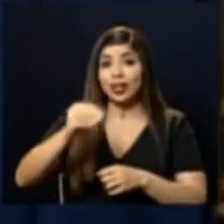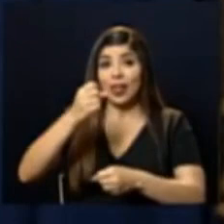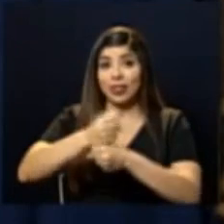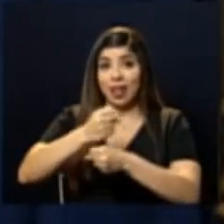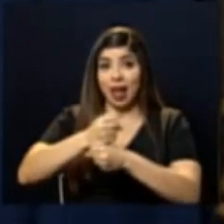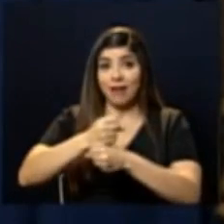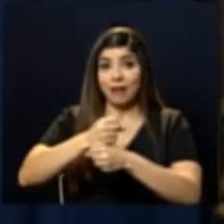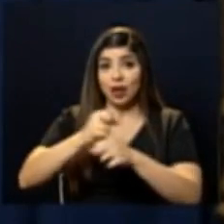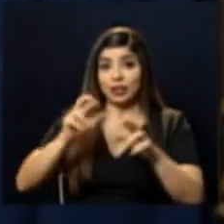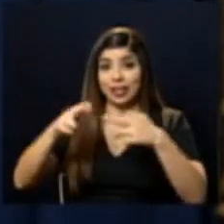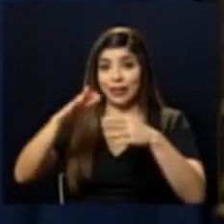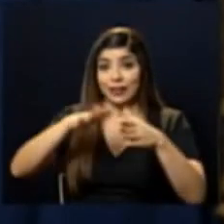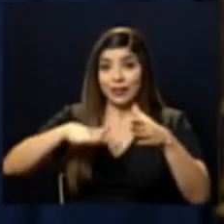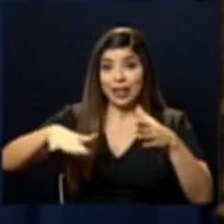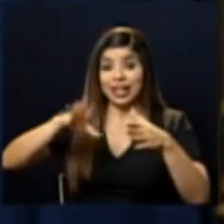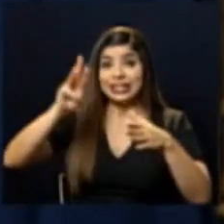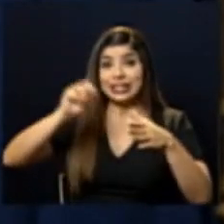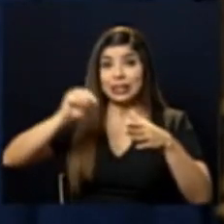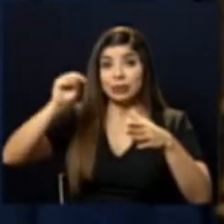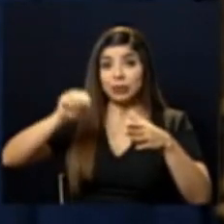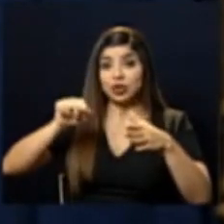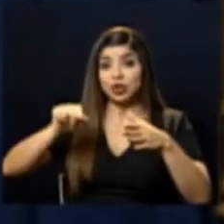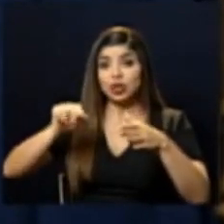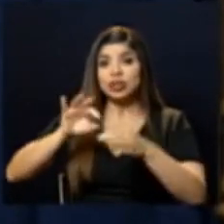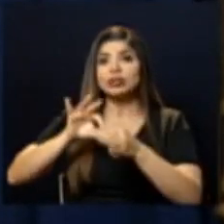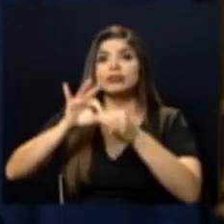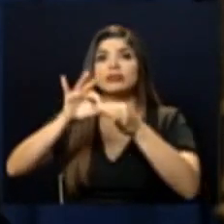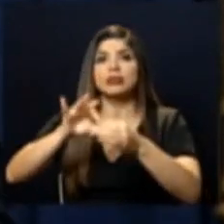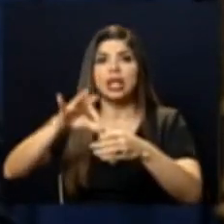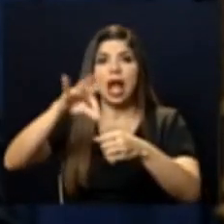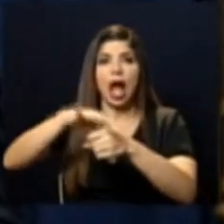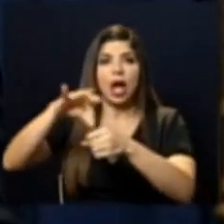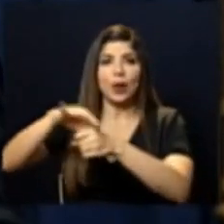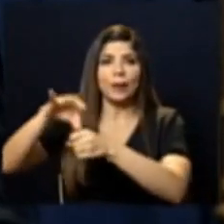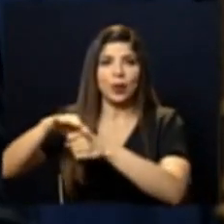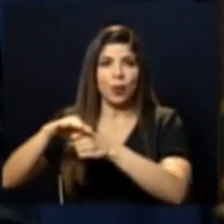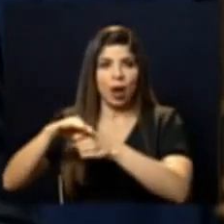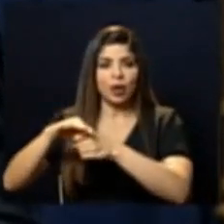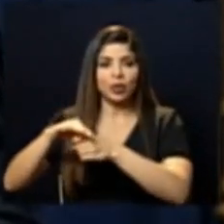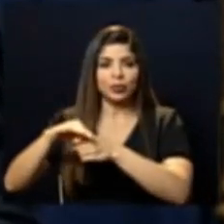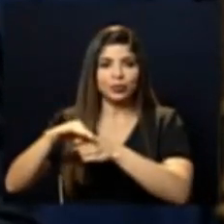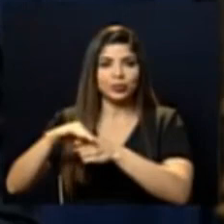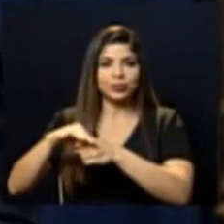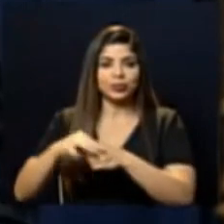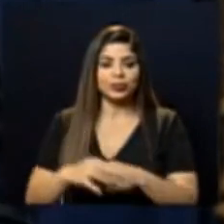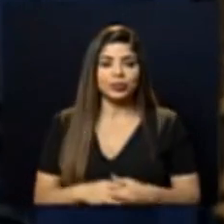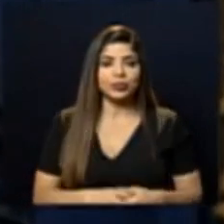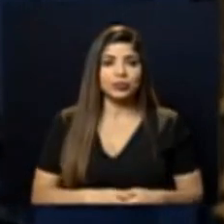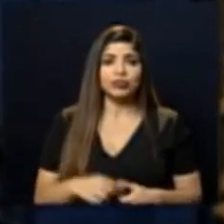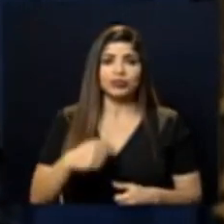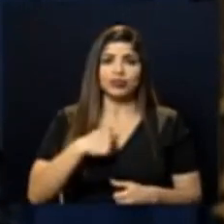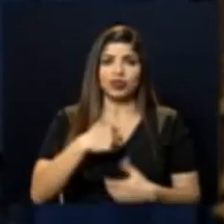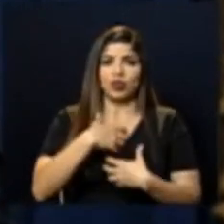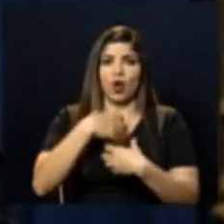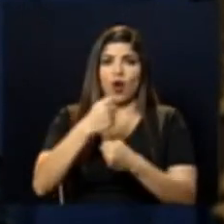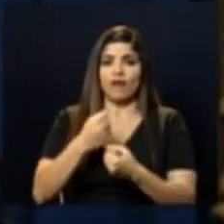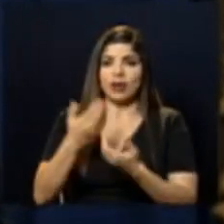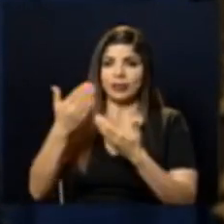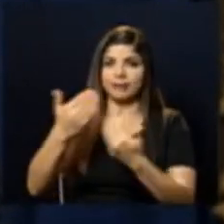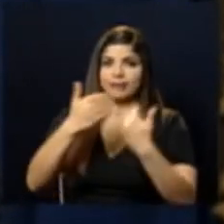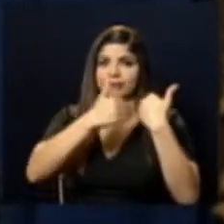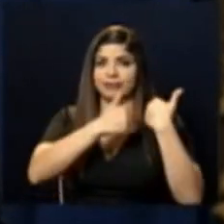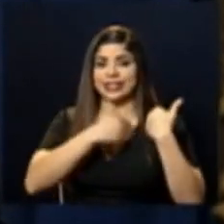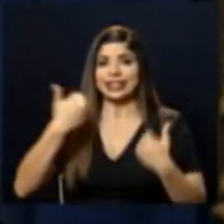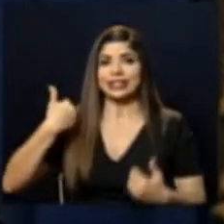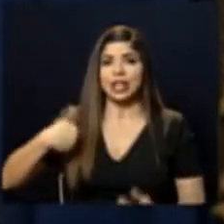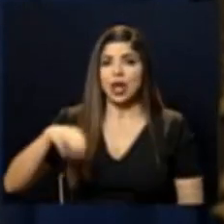de la región están vinculados con el sector agropecuario. He confiado al señor Marvin